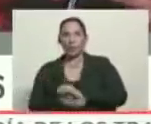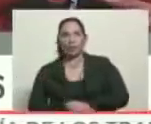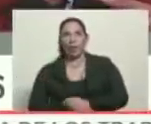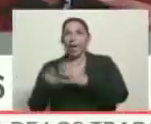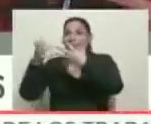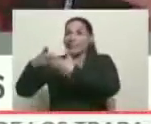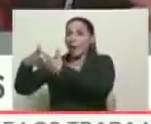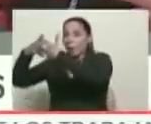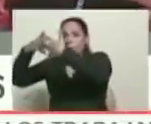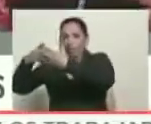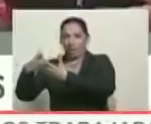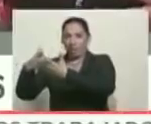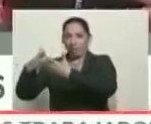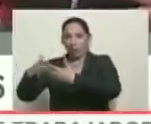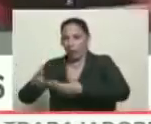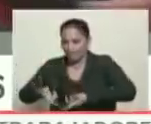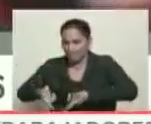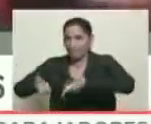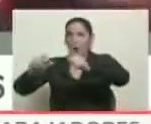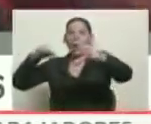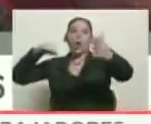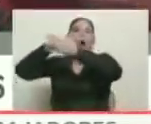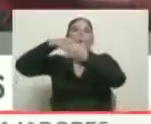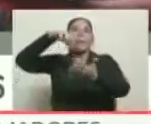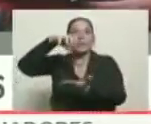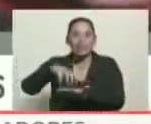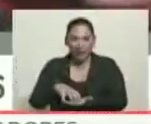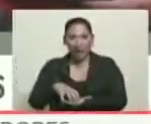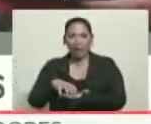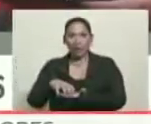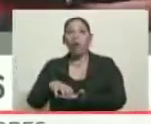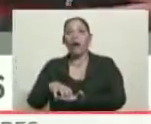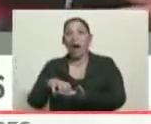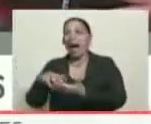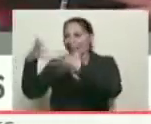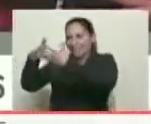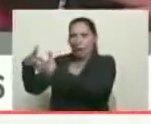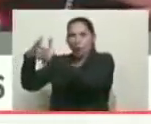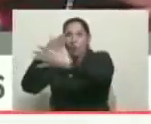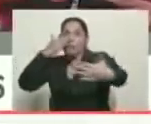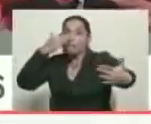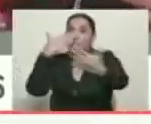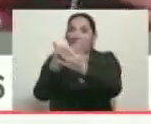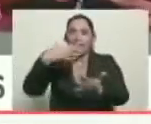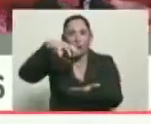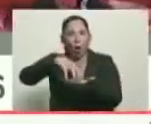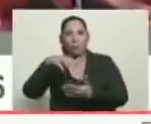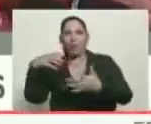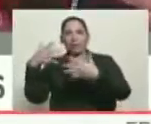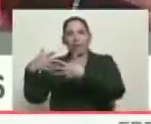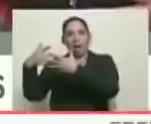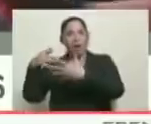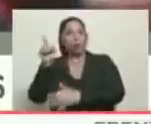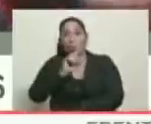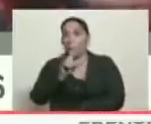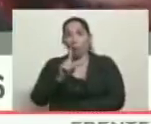Unidos da estos golpes de Estado. Estados Unidos está al frente de este golpe de Estado. No es que ellos apoyan a los golpistas aquí,